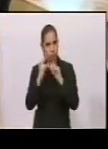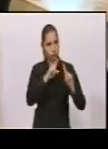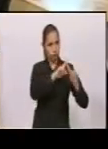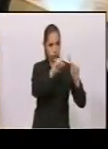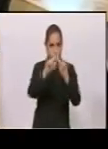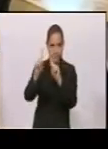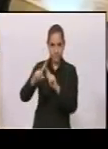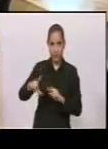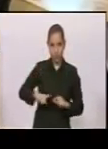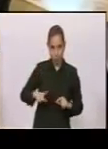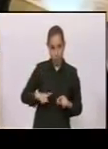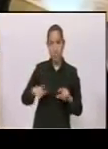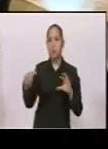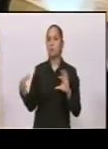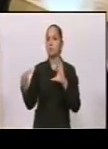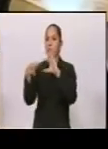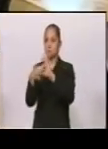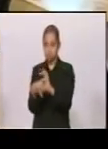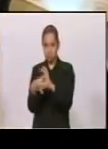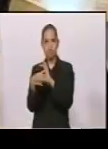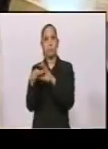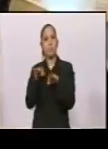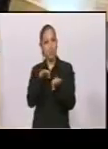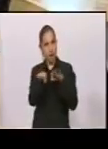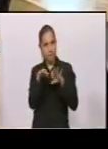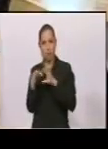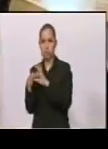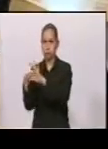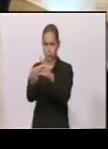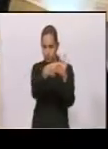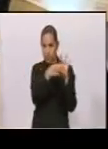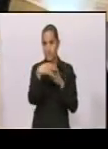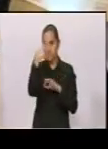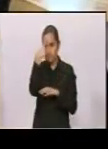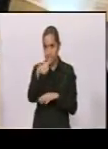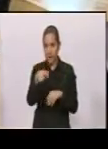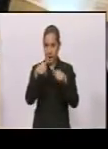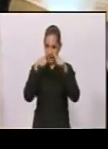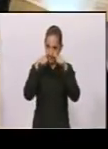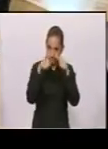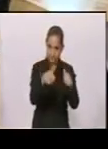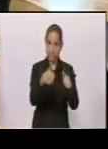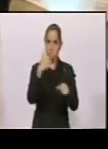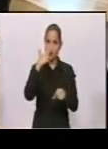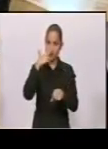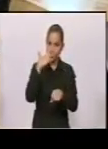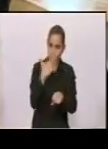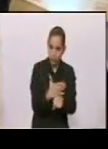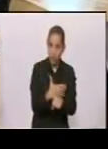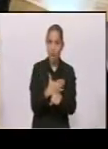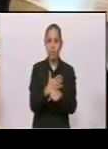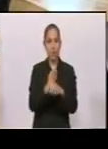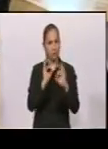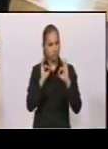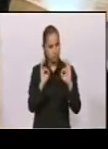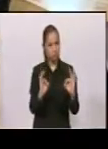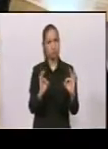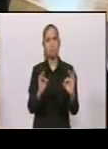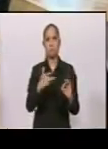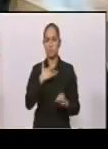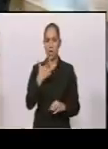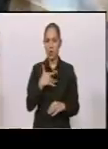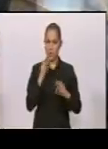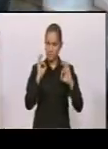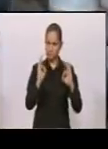públicas para afrontar con responsabilidad y visión de Estado moderación y sensatez los retos que